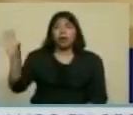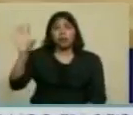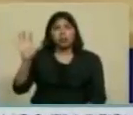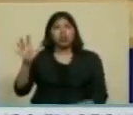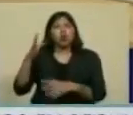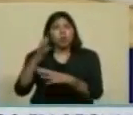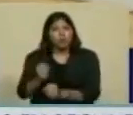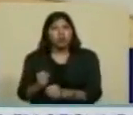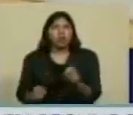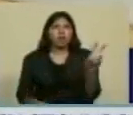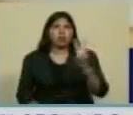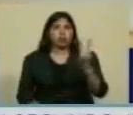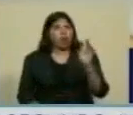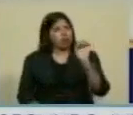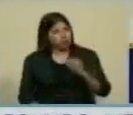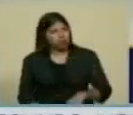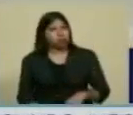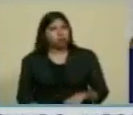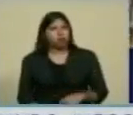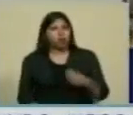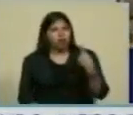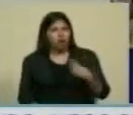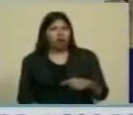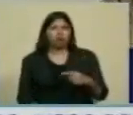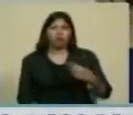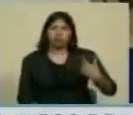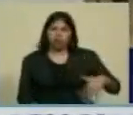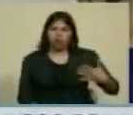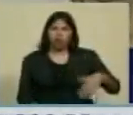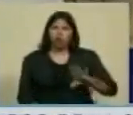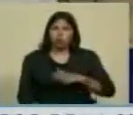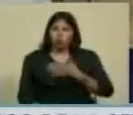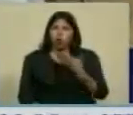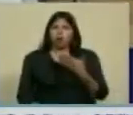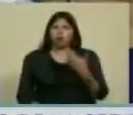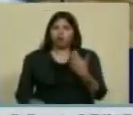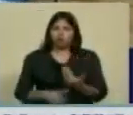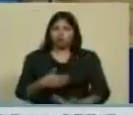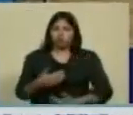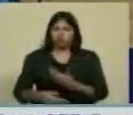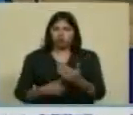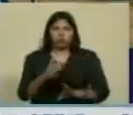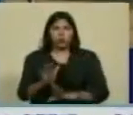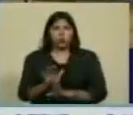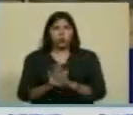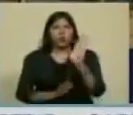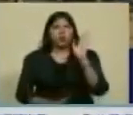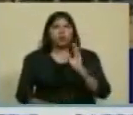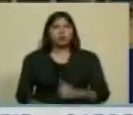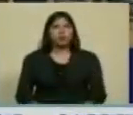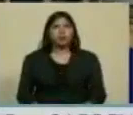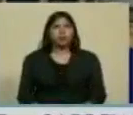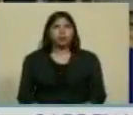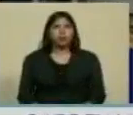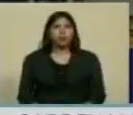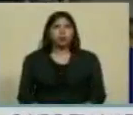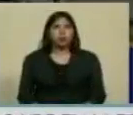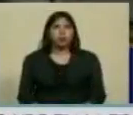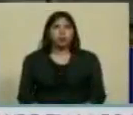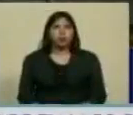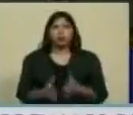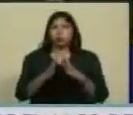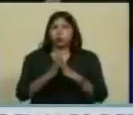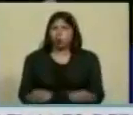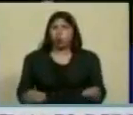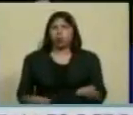creen en que Venezuela tiene todo el derecho a ejercer la soberanía y ejercer toda su